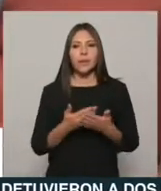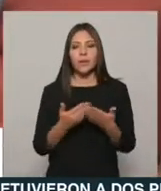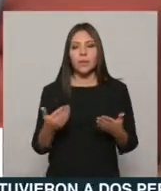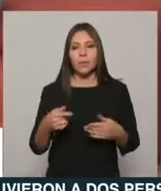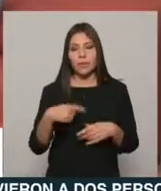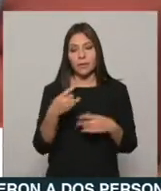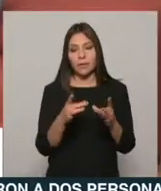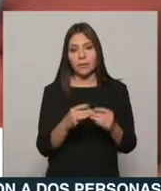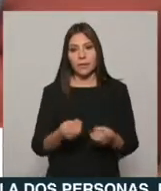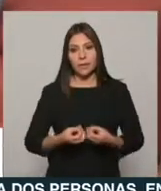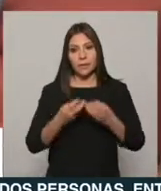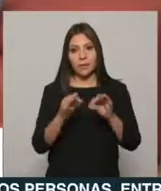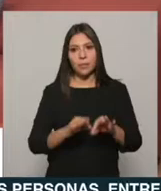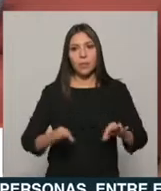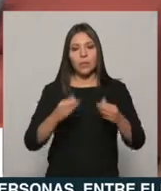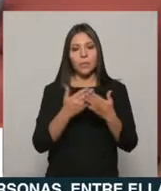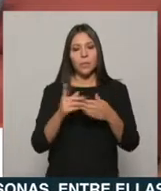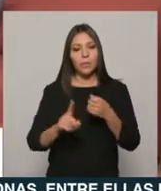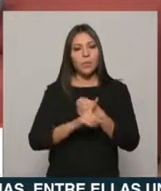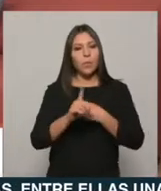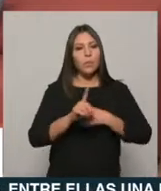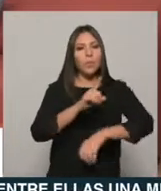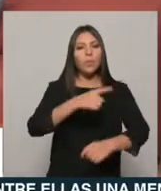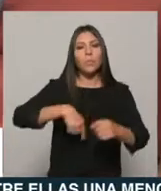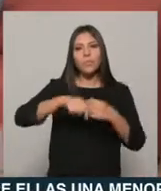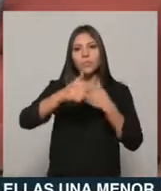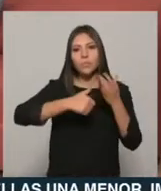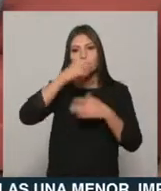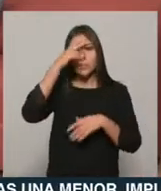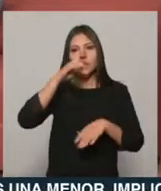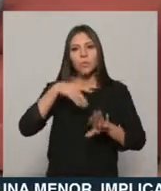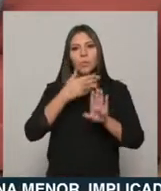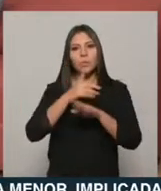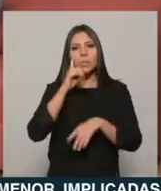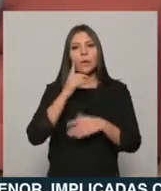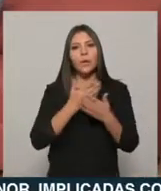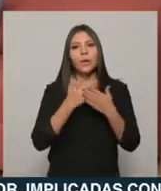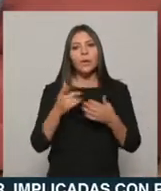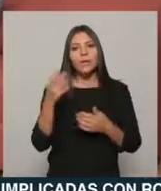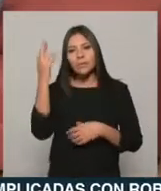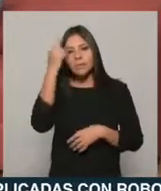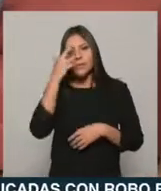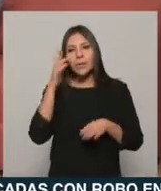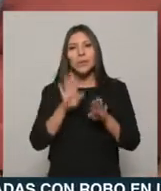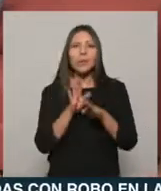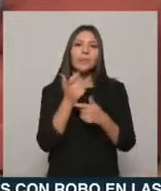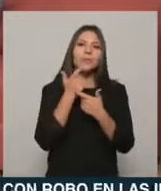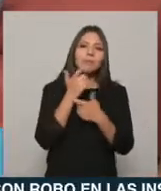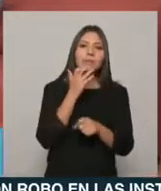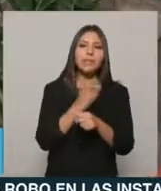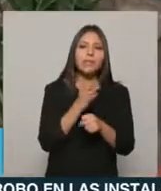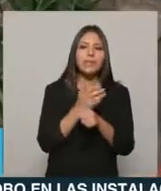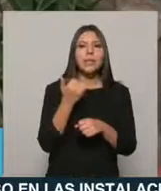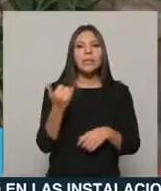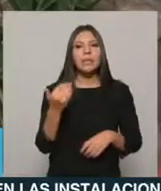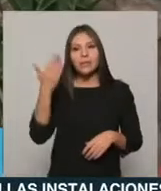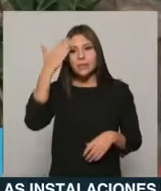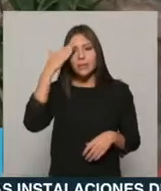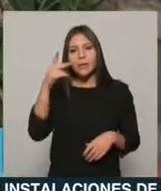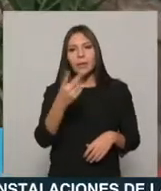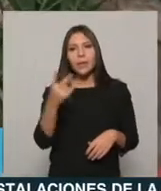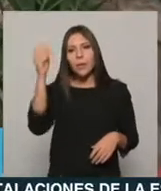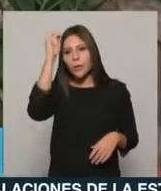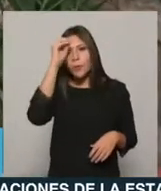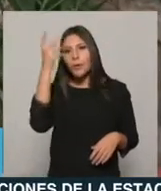Ciudad de México contra las mujeres, analizarlo desde una perspectiva con humor y también escuchando el punto de vista de los hombres, ¿no? Así es, dos hombres que se